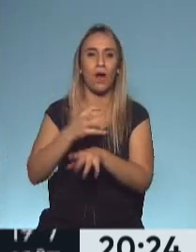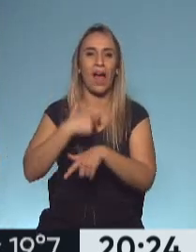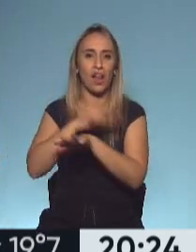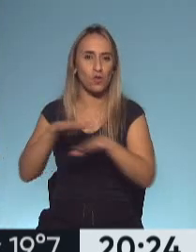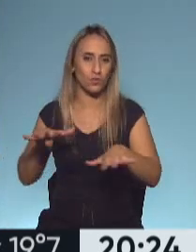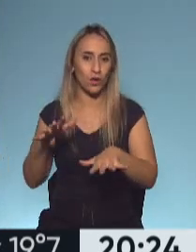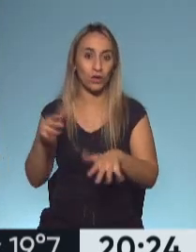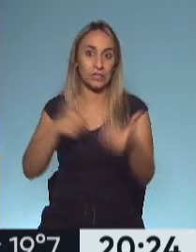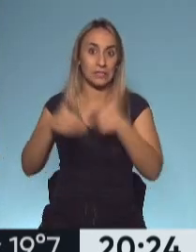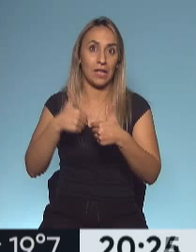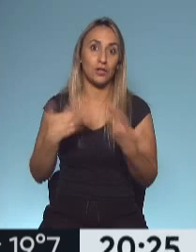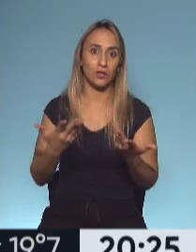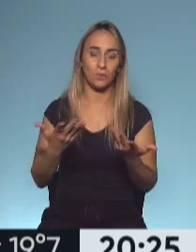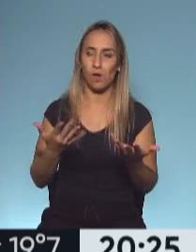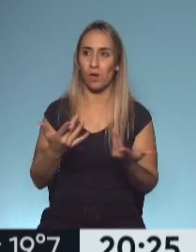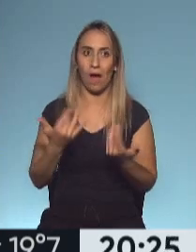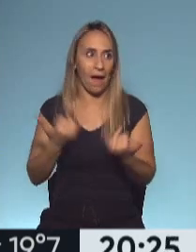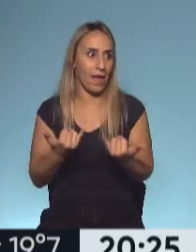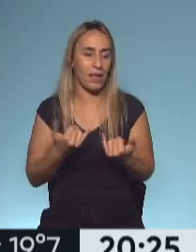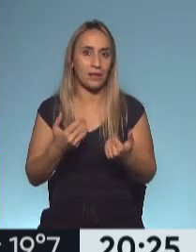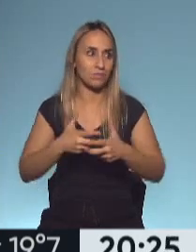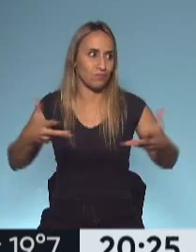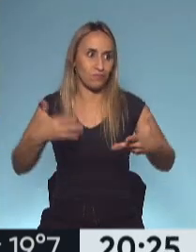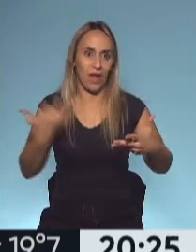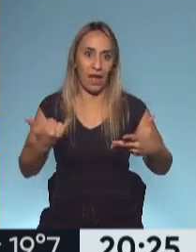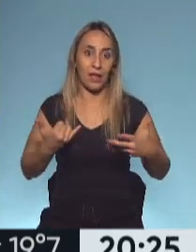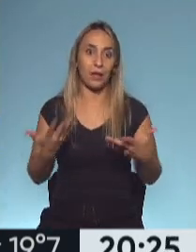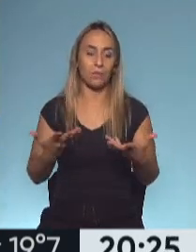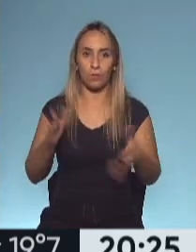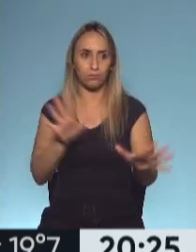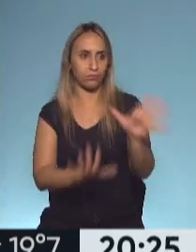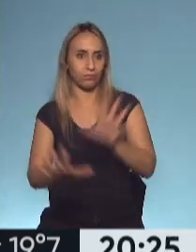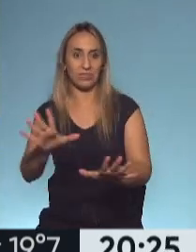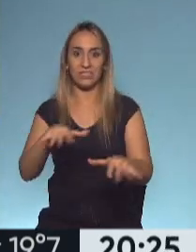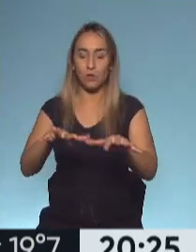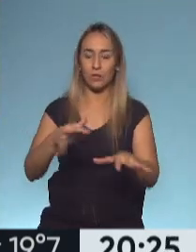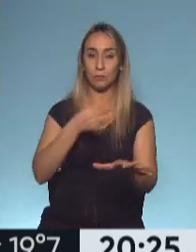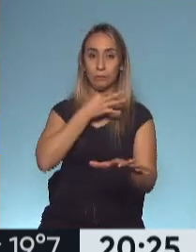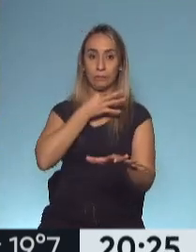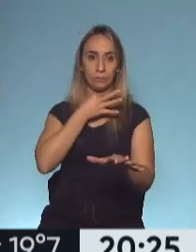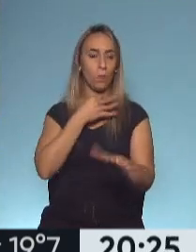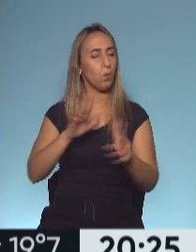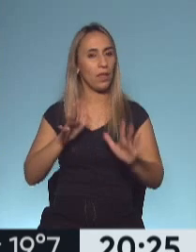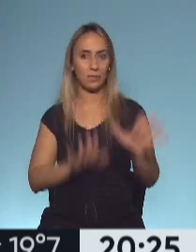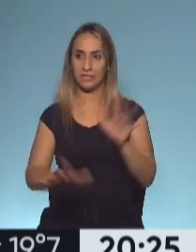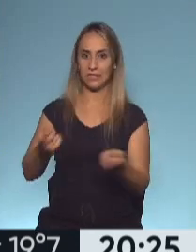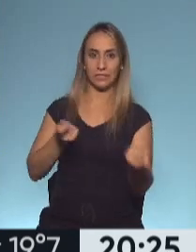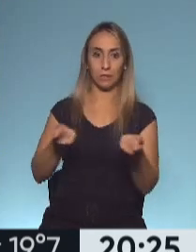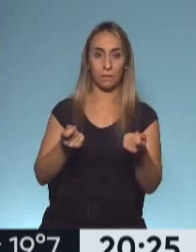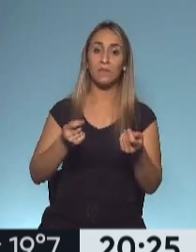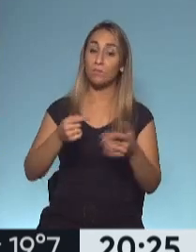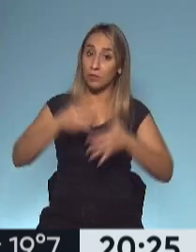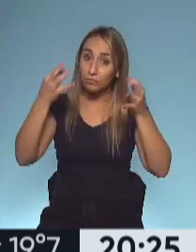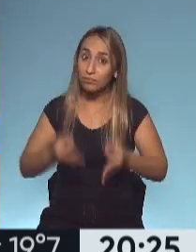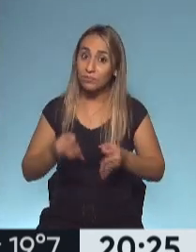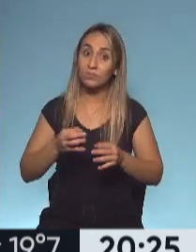en alguna manera es un poco redundante y eso nos ha permitido de alguna manera afrontar la crisis. Hoy estamos en una situación de